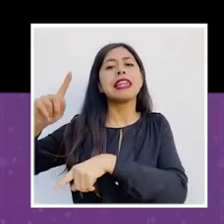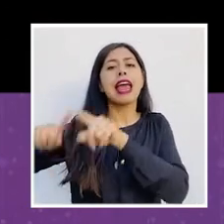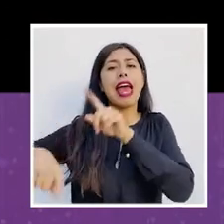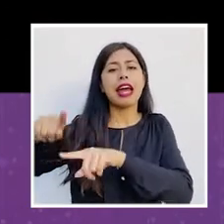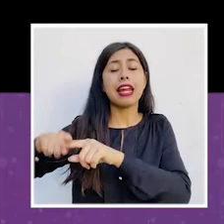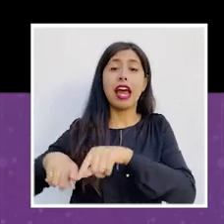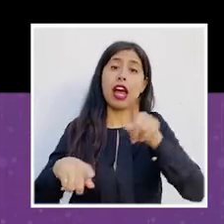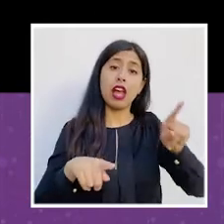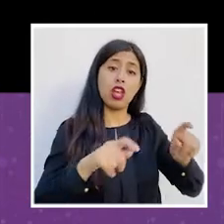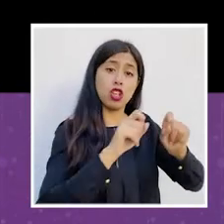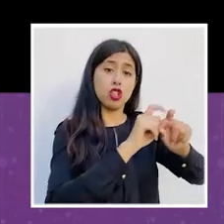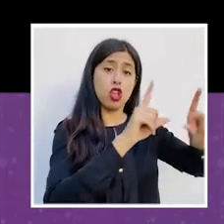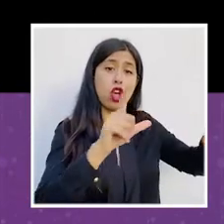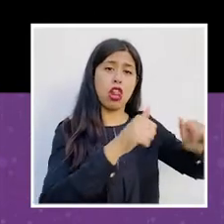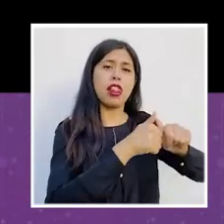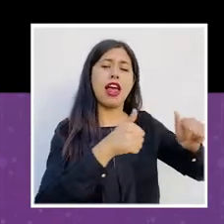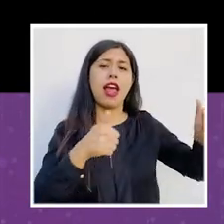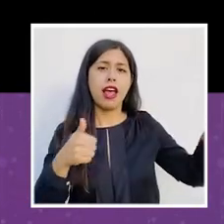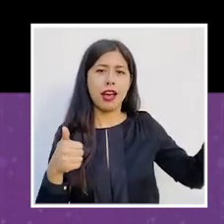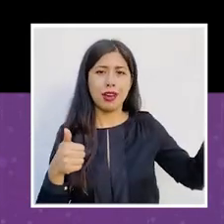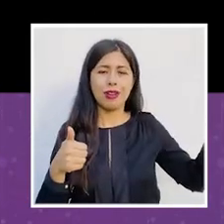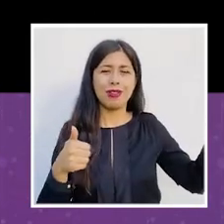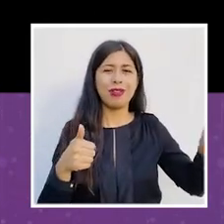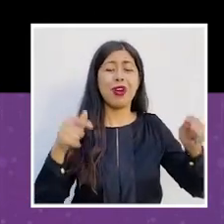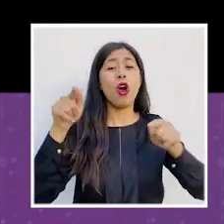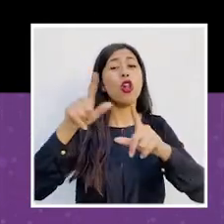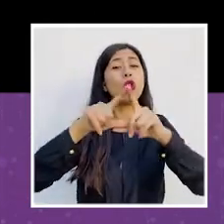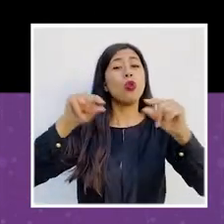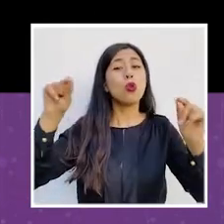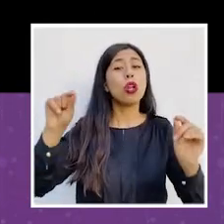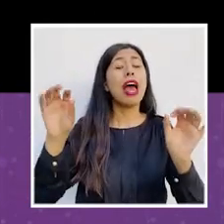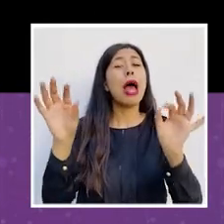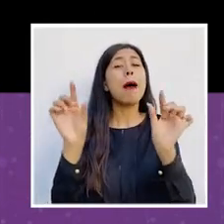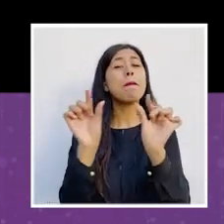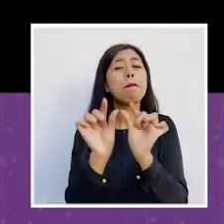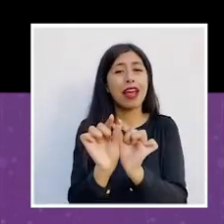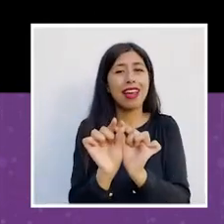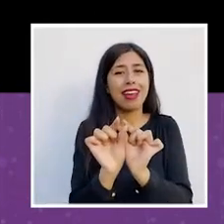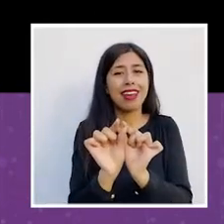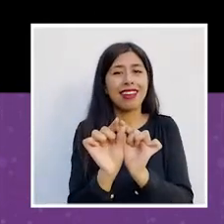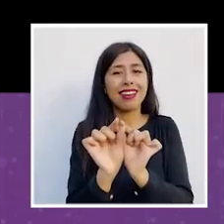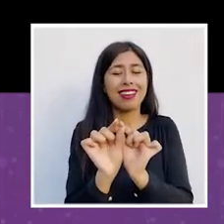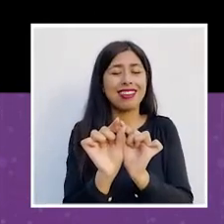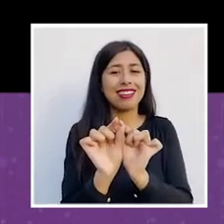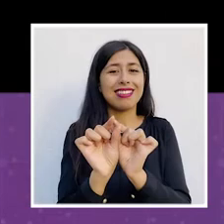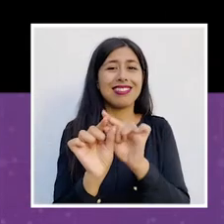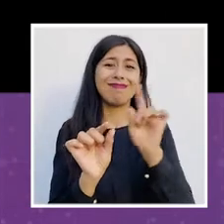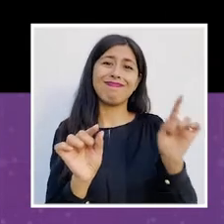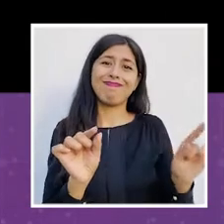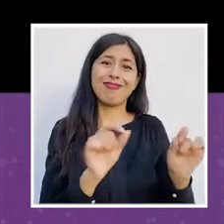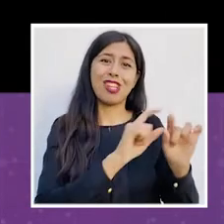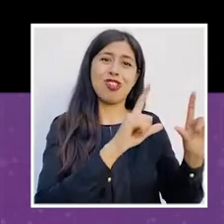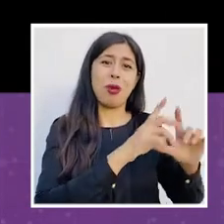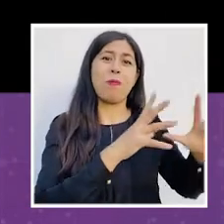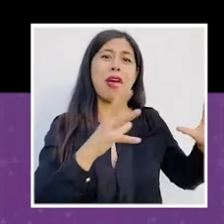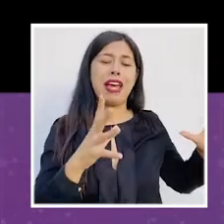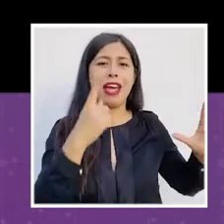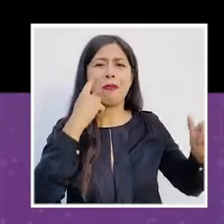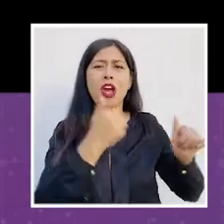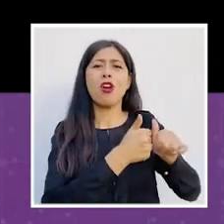El sol está más lejos. La luna es más pequeña que el sol. Sin embargo,